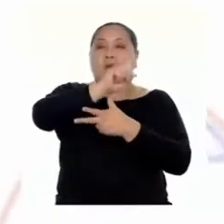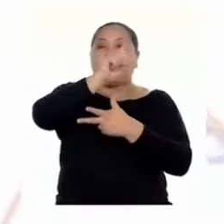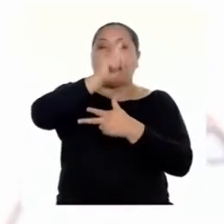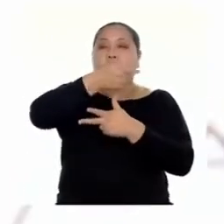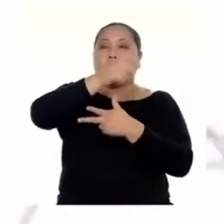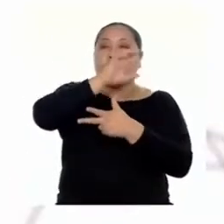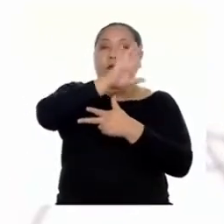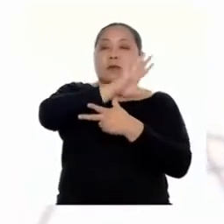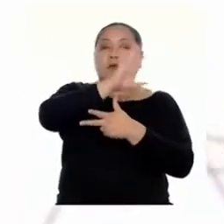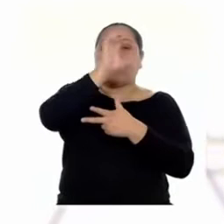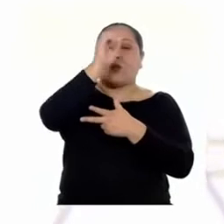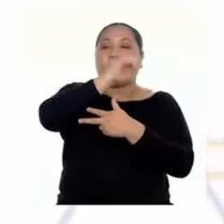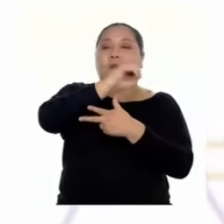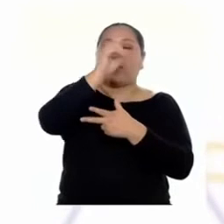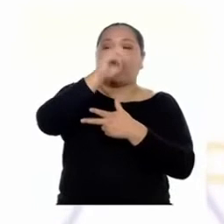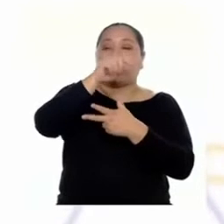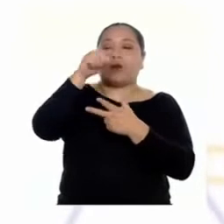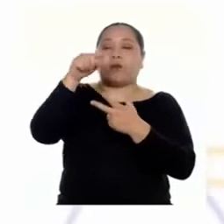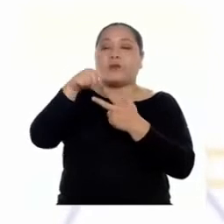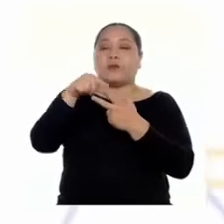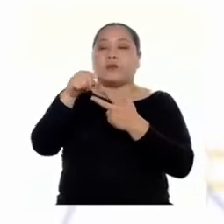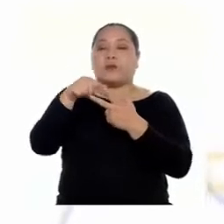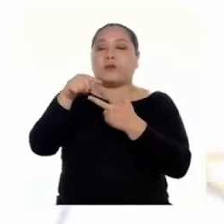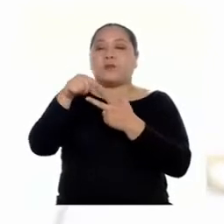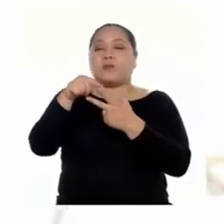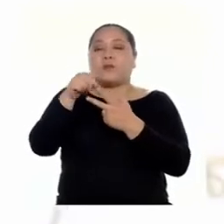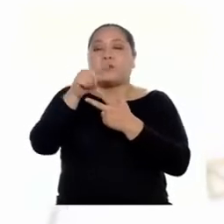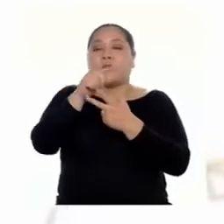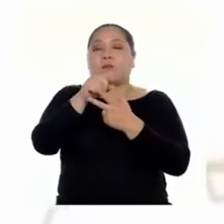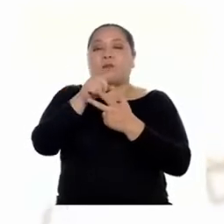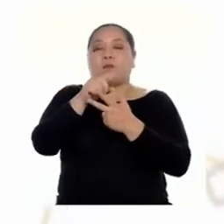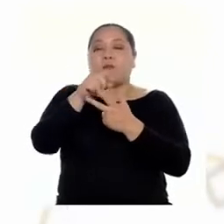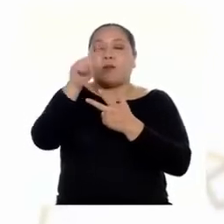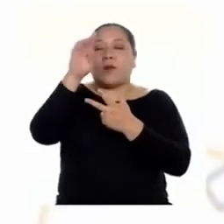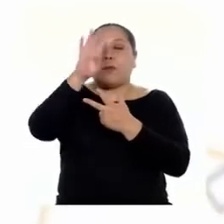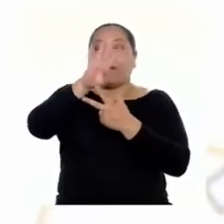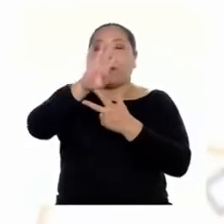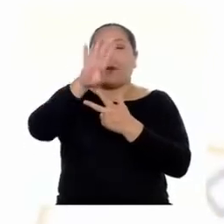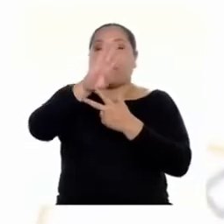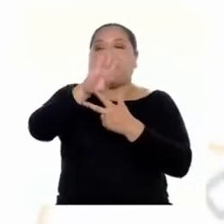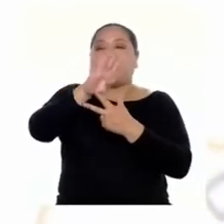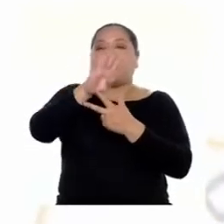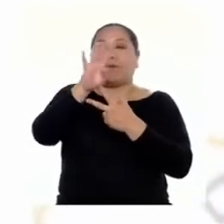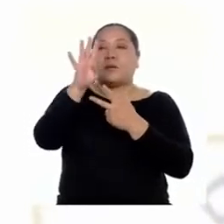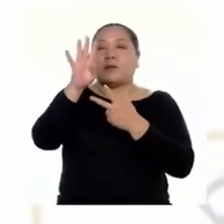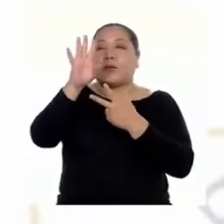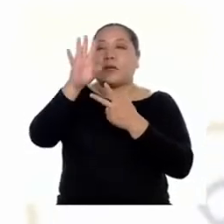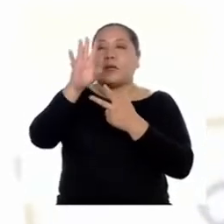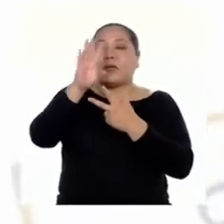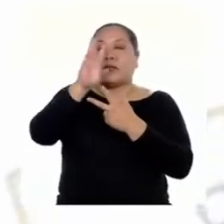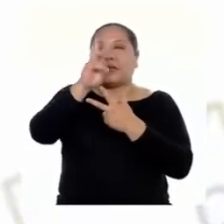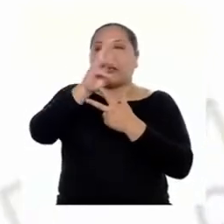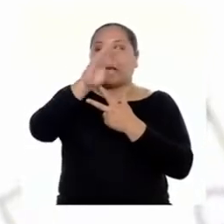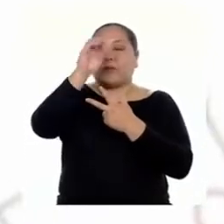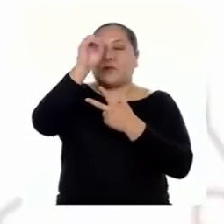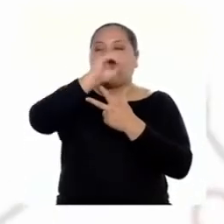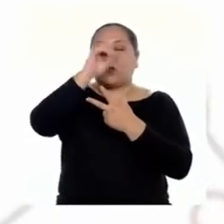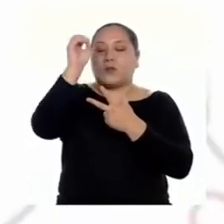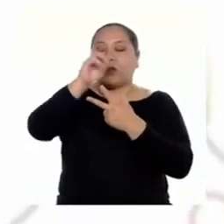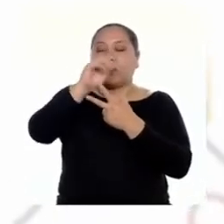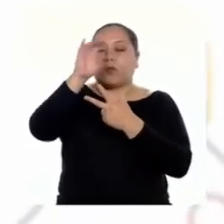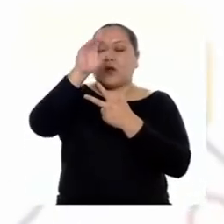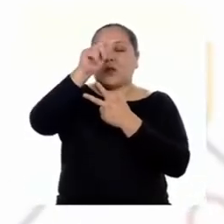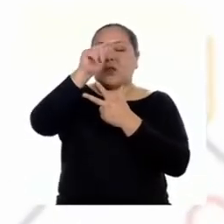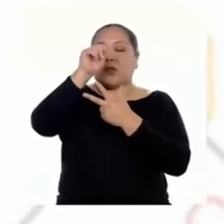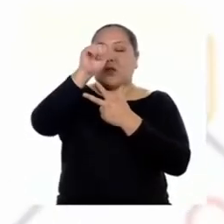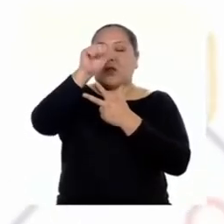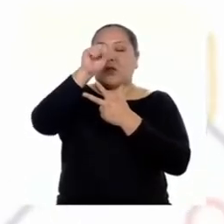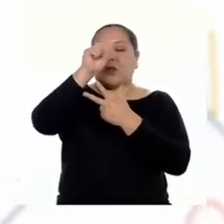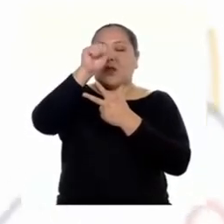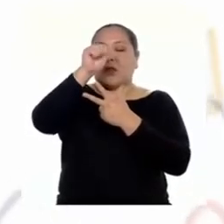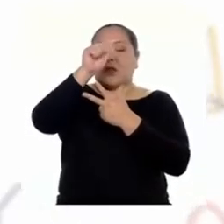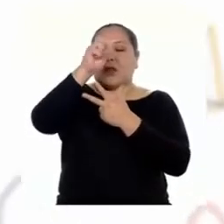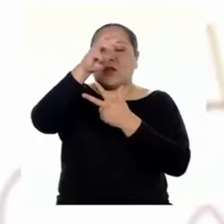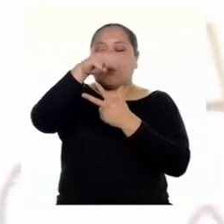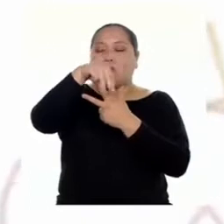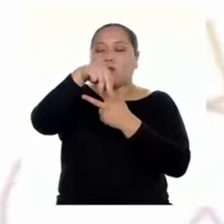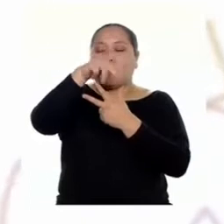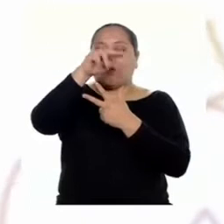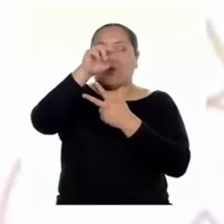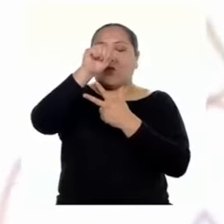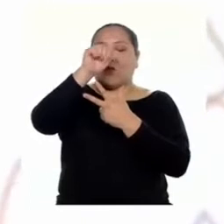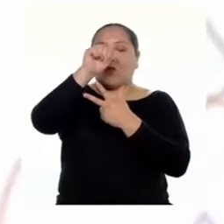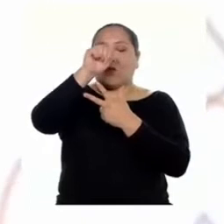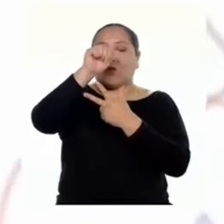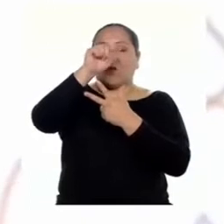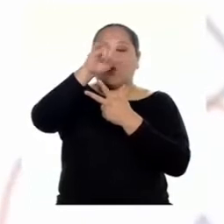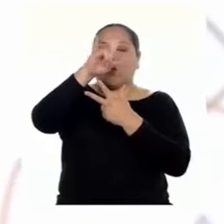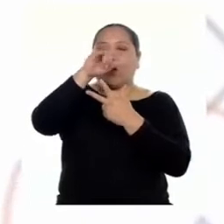1,5% de tasa de interés simple trimestral. Entidad financiera B, 6% de tasa de interés compuesto anual.